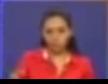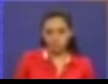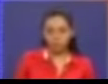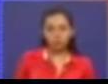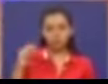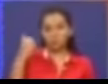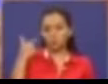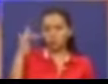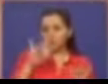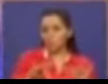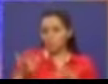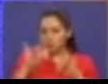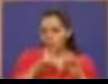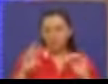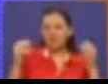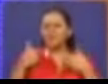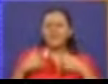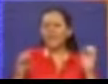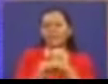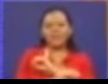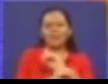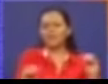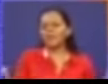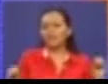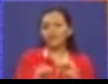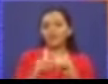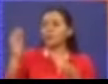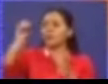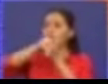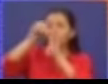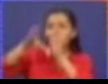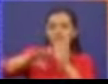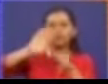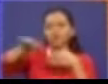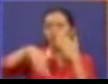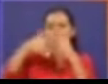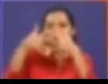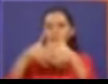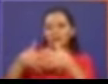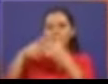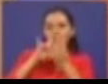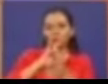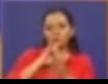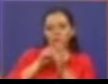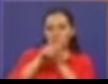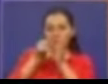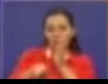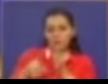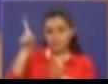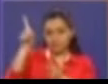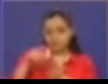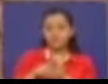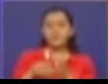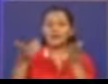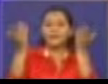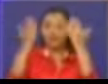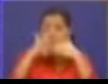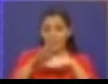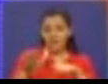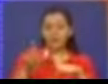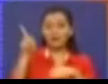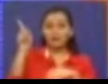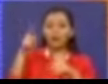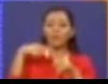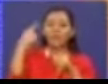no tenía nada, se lo daba la embajada. Sigamos, por favor. En después del ataque a